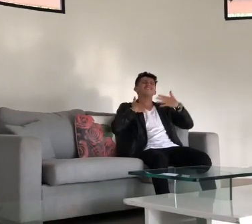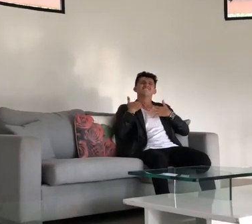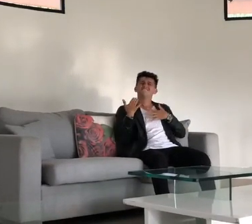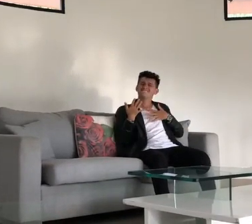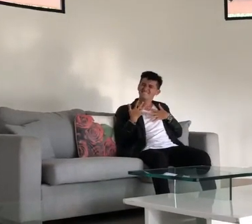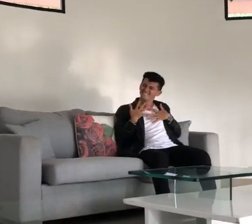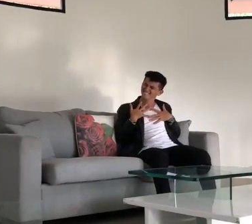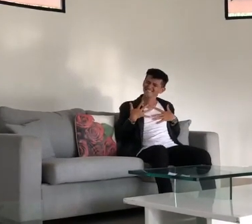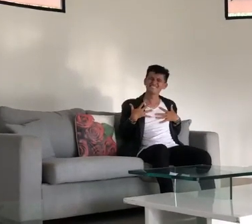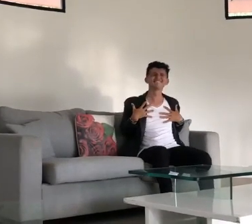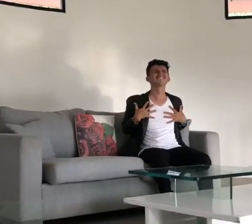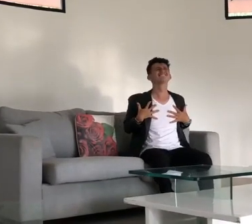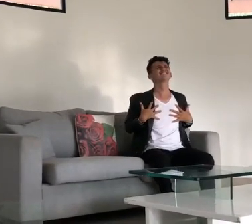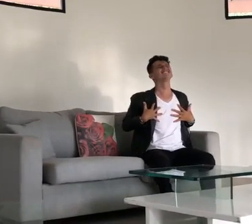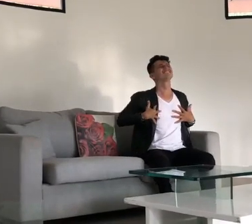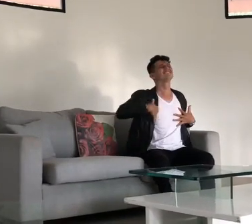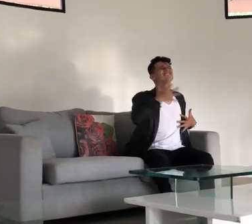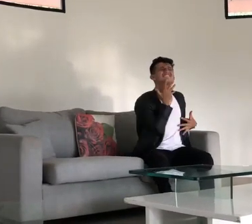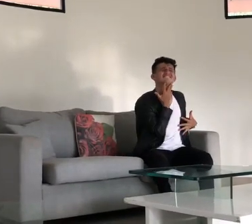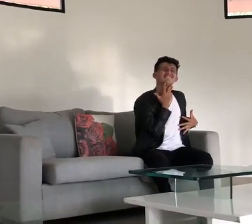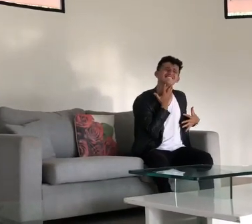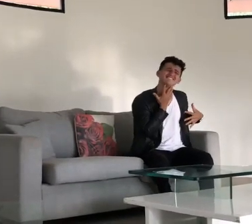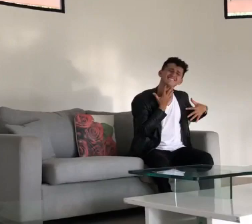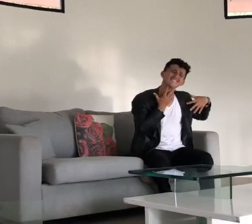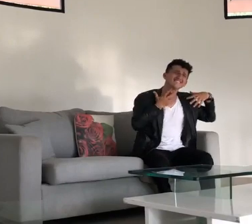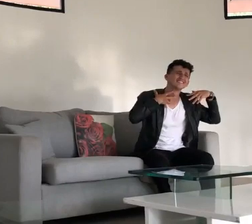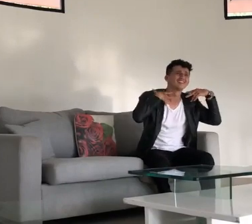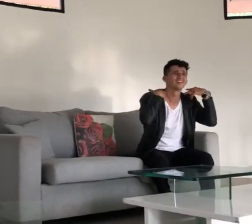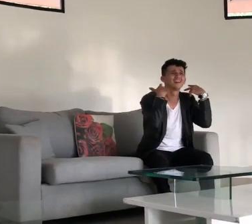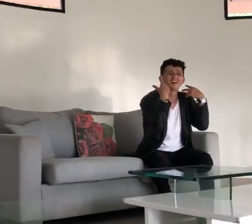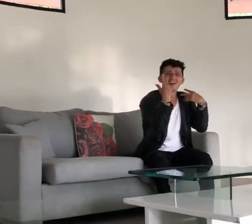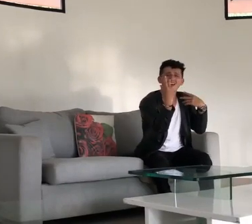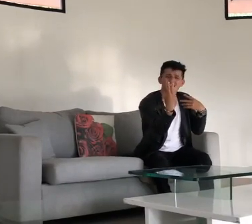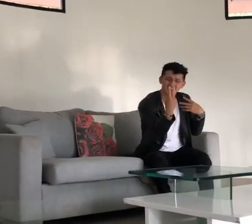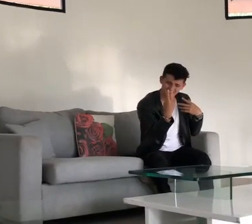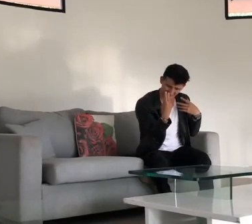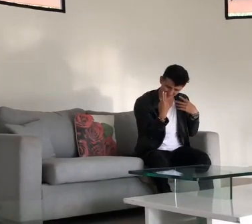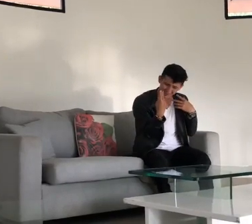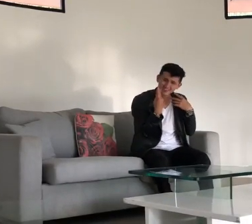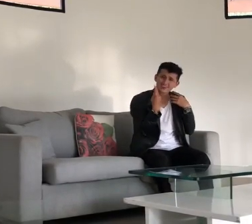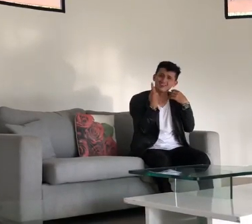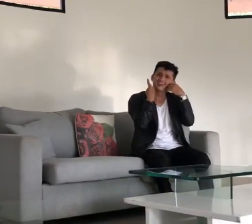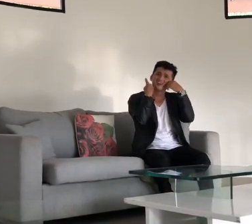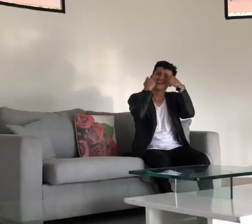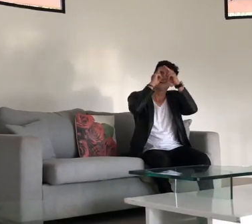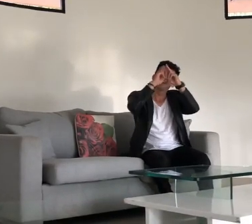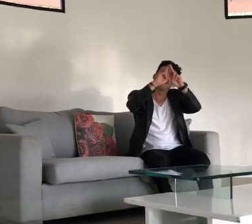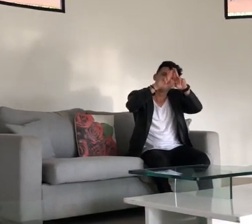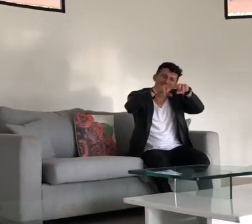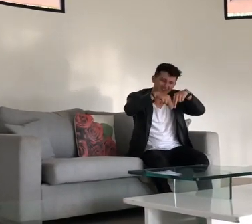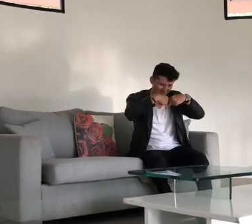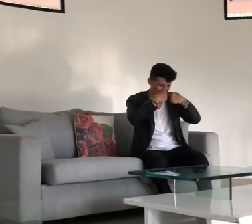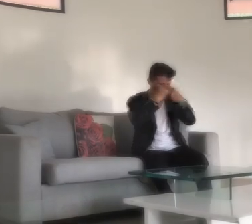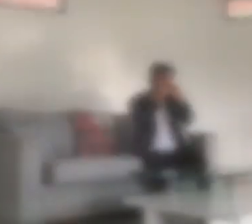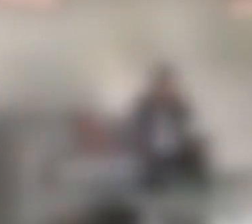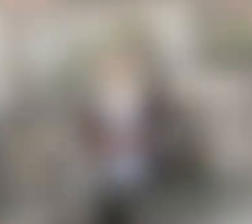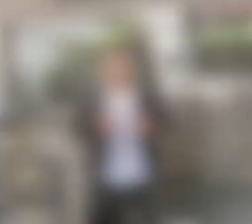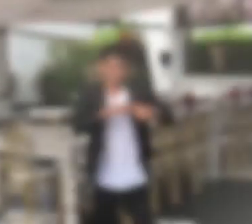borrachitos de pasión cuando hacemos el amor. Y